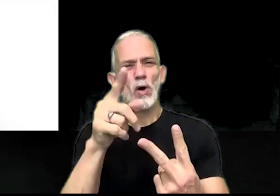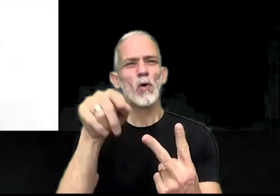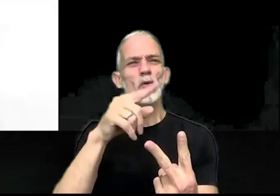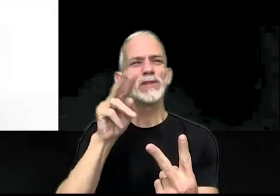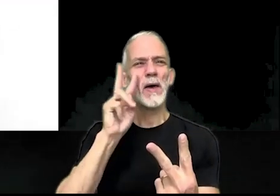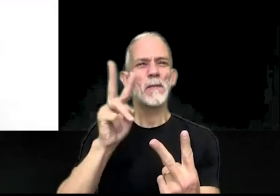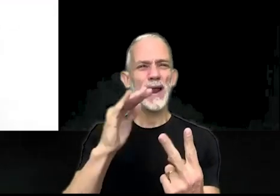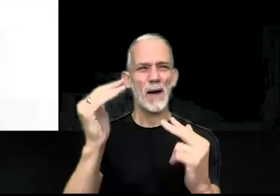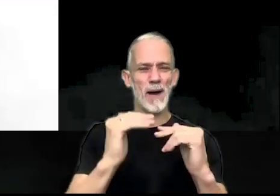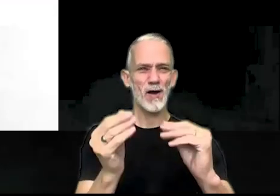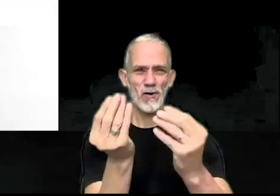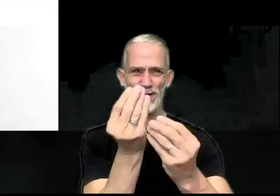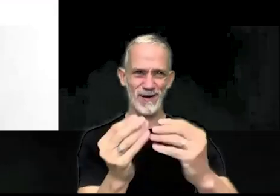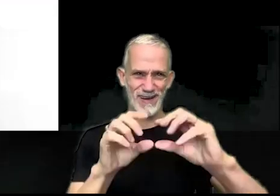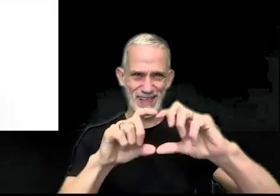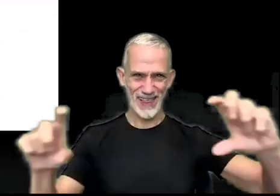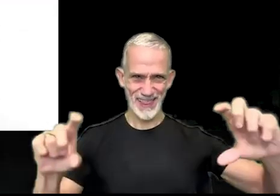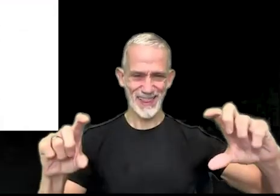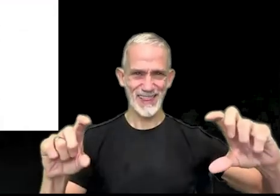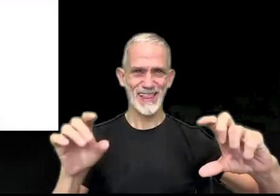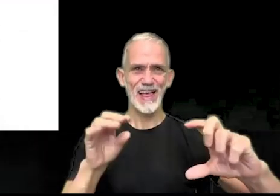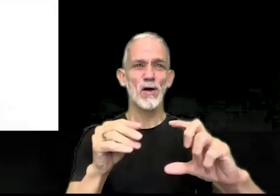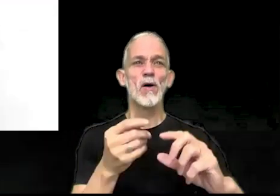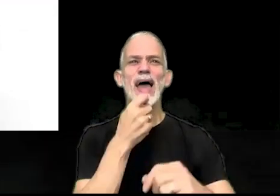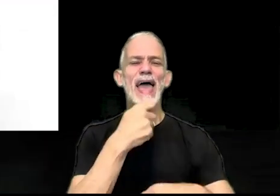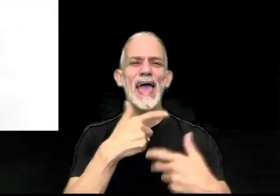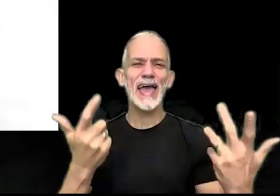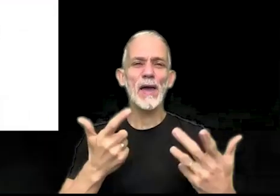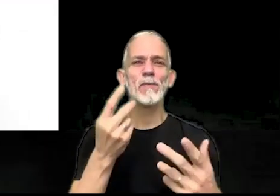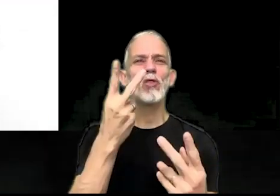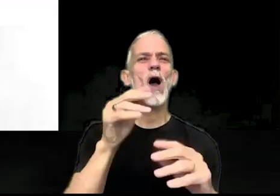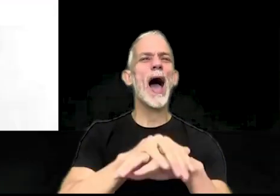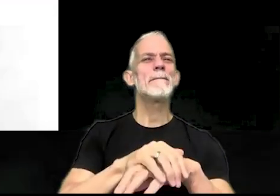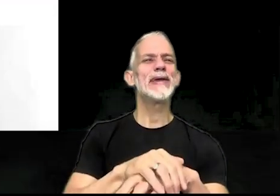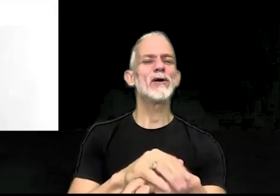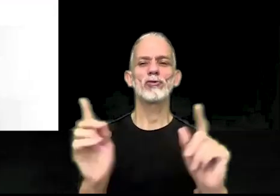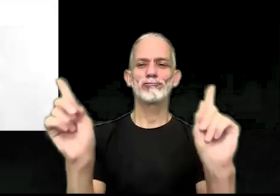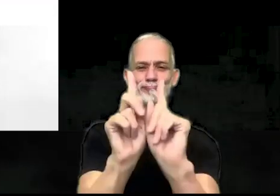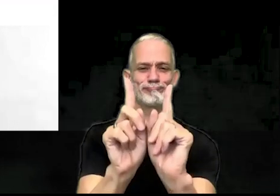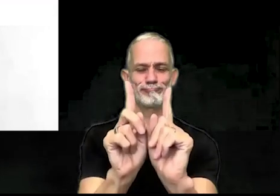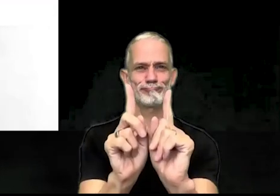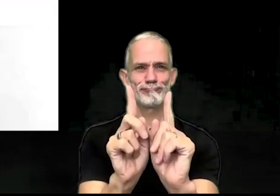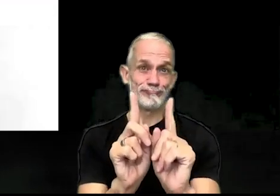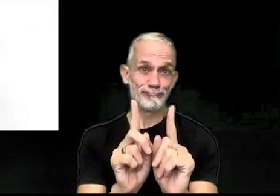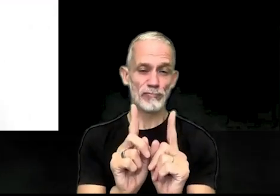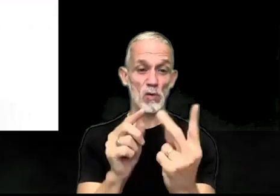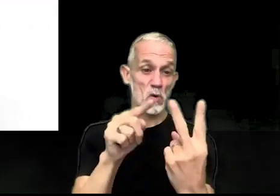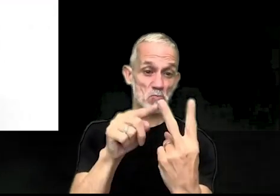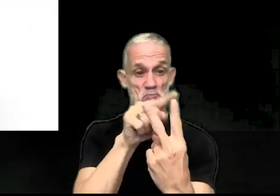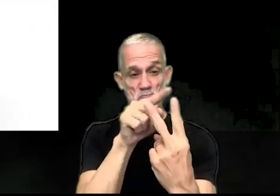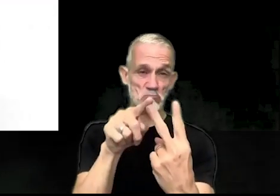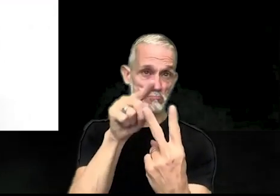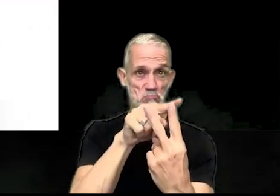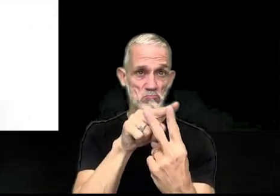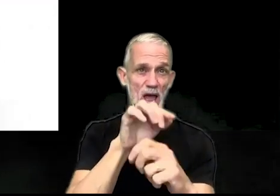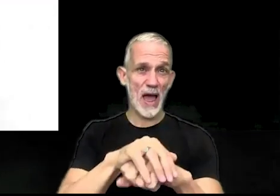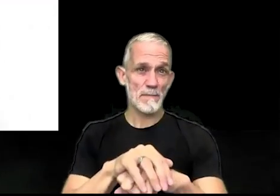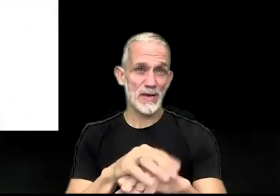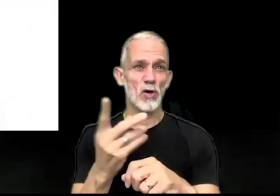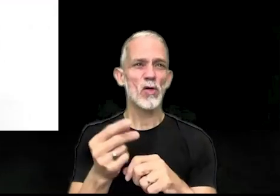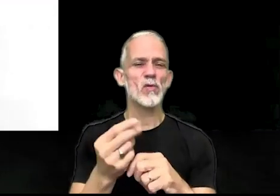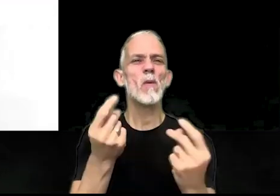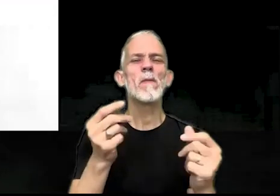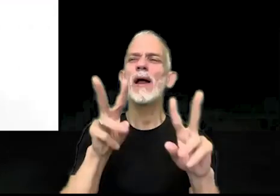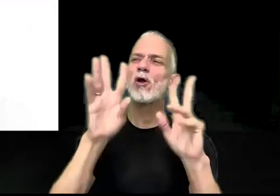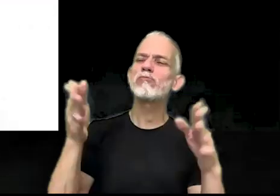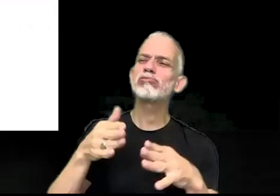ustedes ven luego graficado en un ejemplo de dos amigos de cuánto podrían deducir de valor